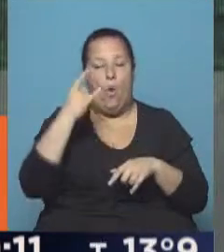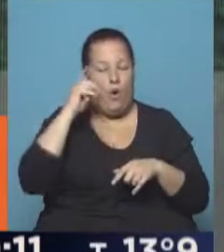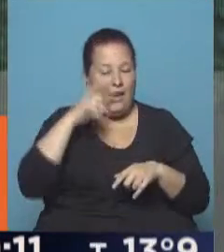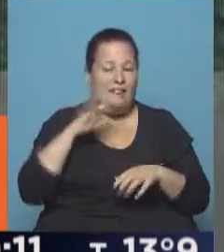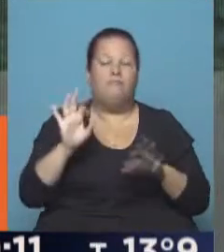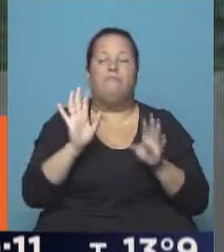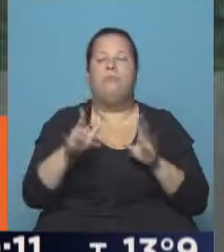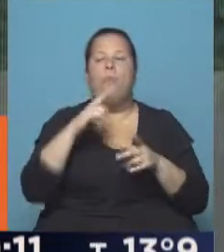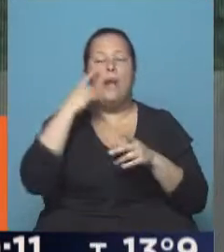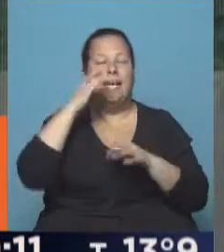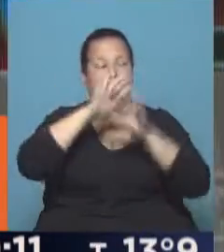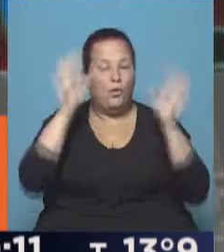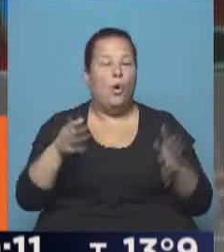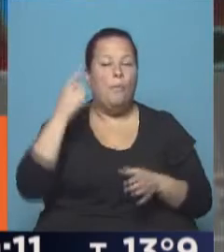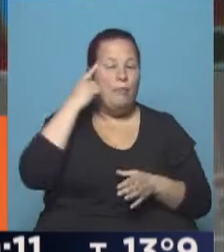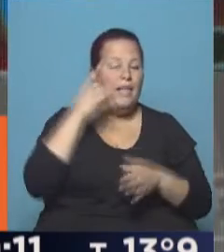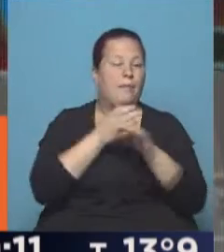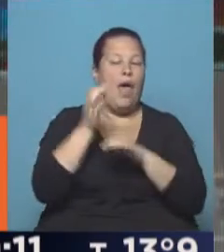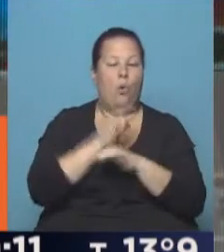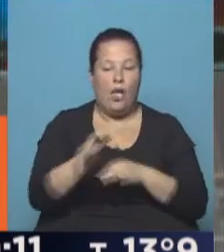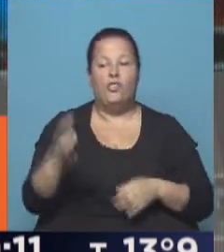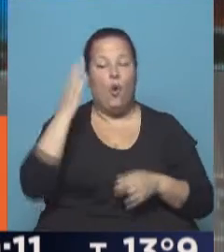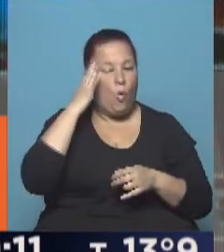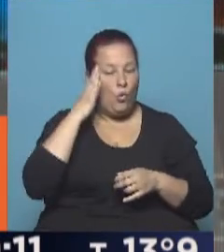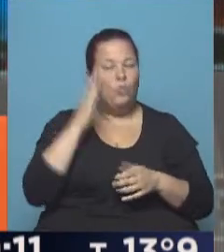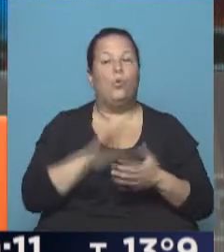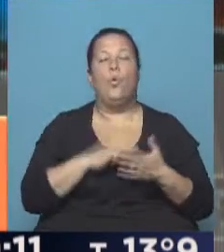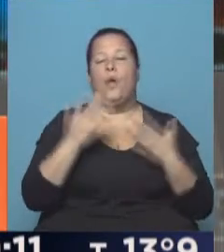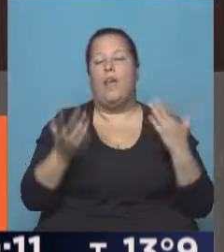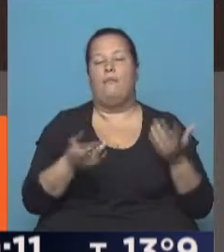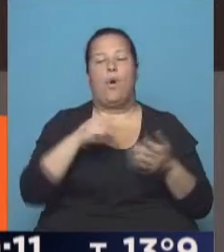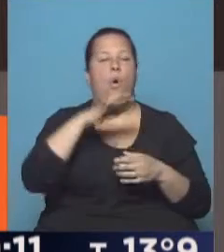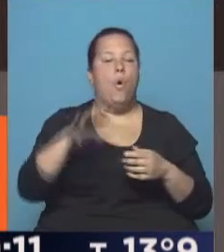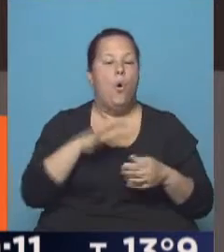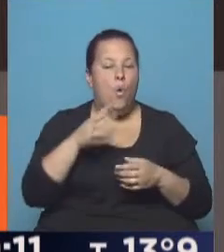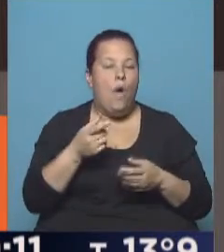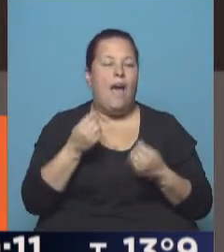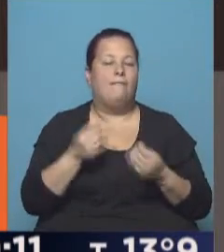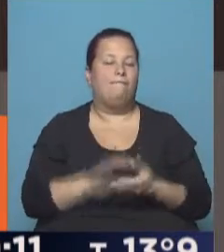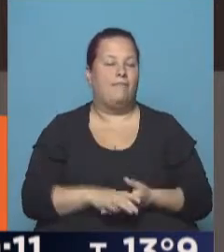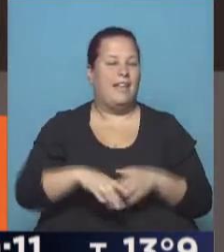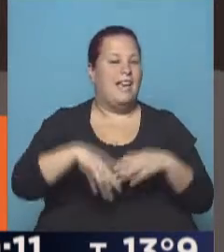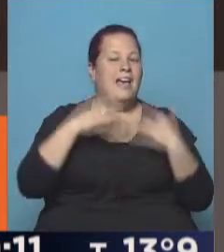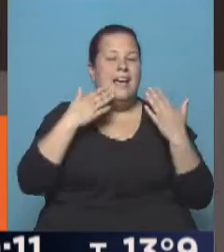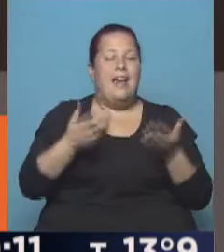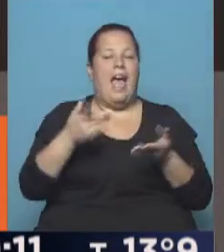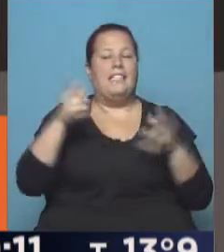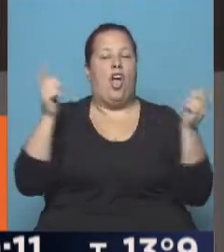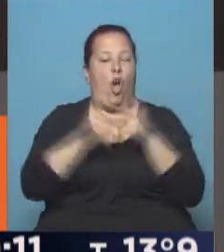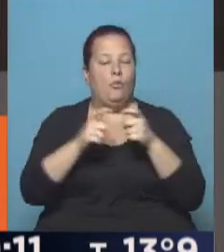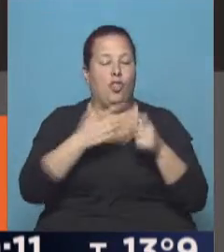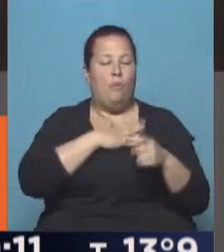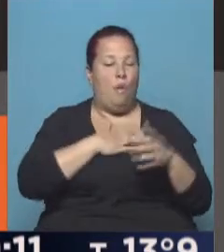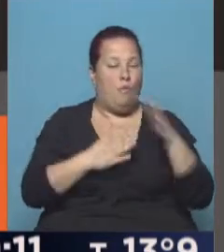Es decir, una institución prevista para la educación, la cultura, en un ámbito donde a través del Comité de